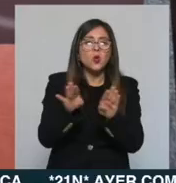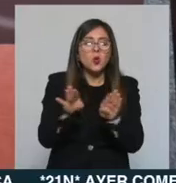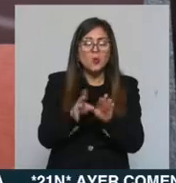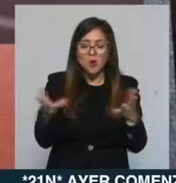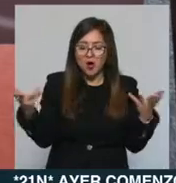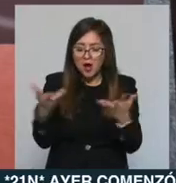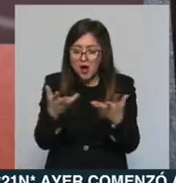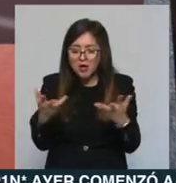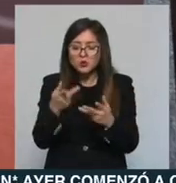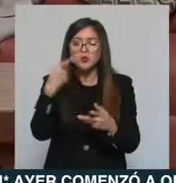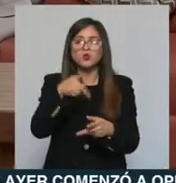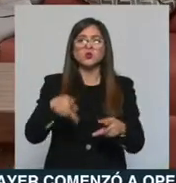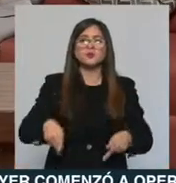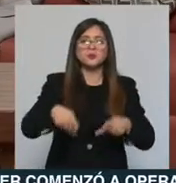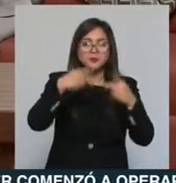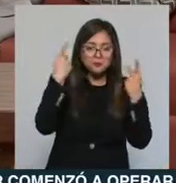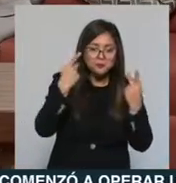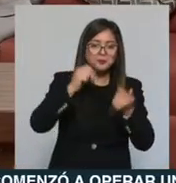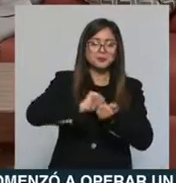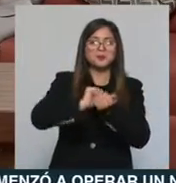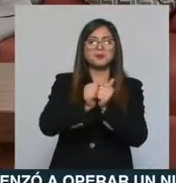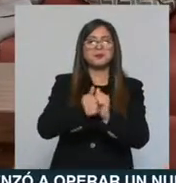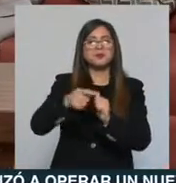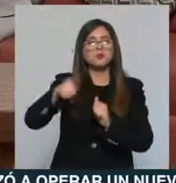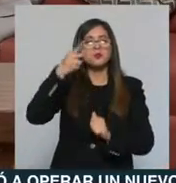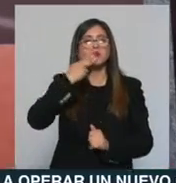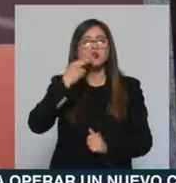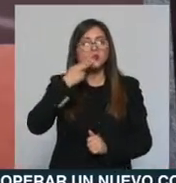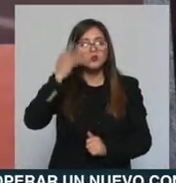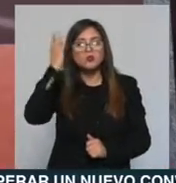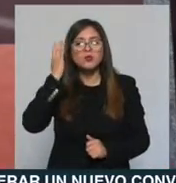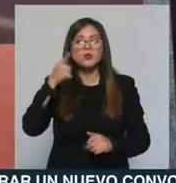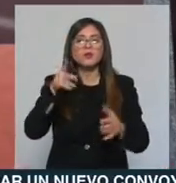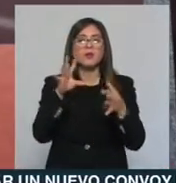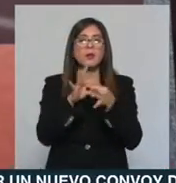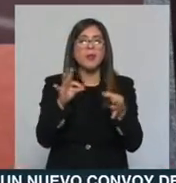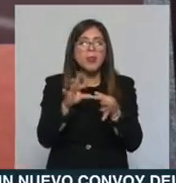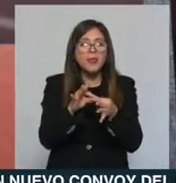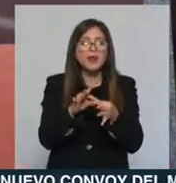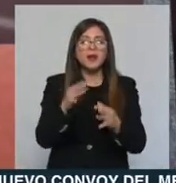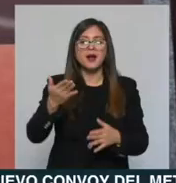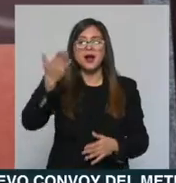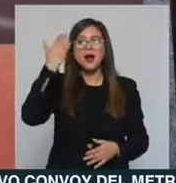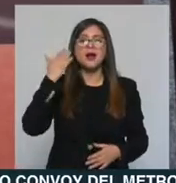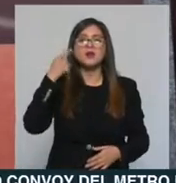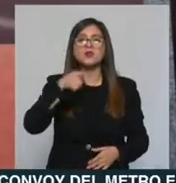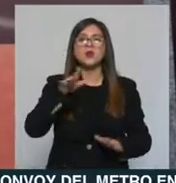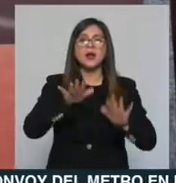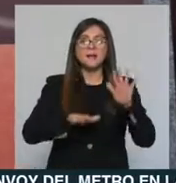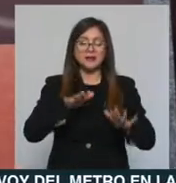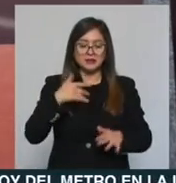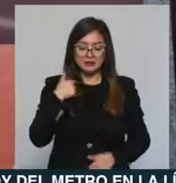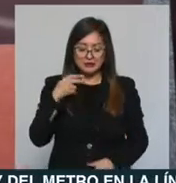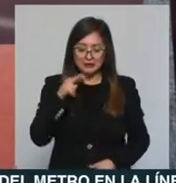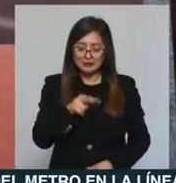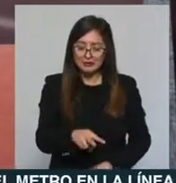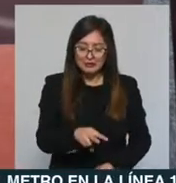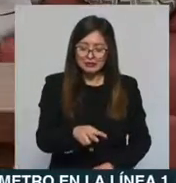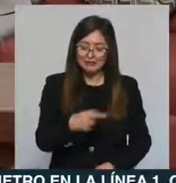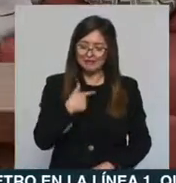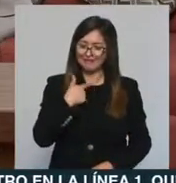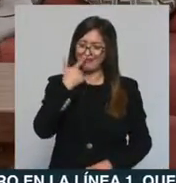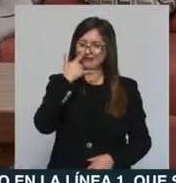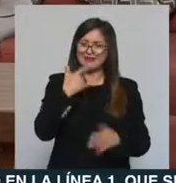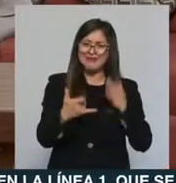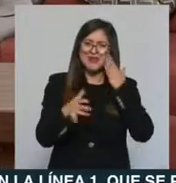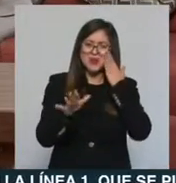los productos, le da todas las explicaciones. Como decías antes, a lo mejor te asusta. Claro, pero un con poco esto al ya